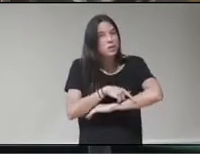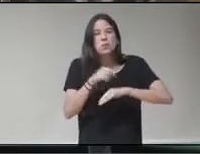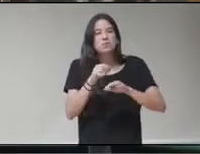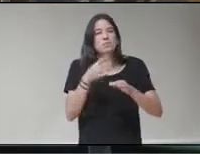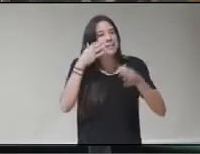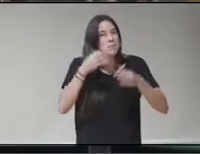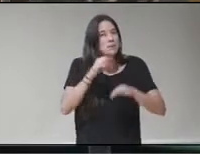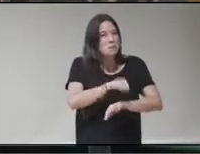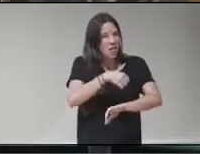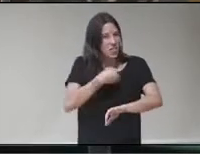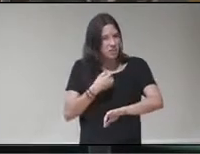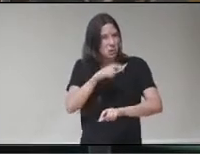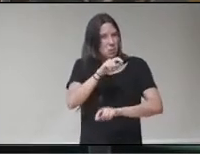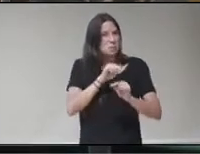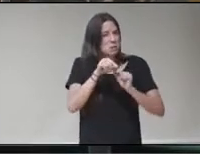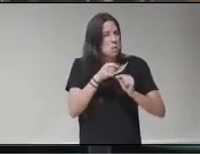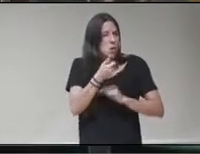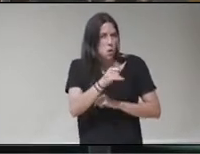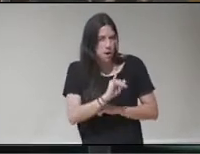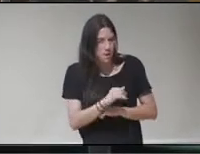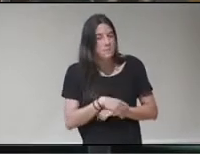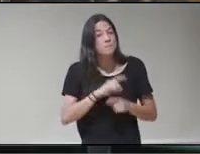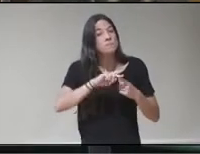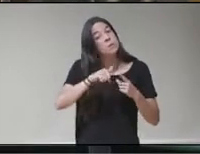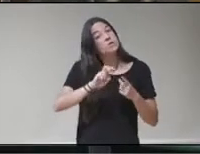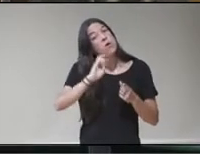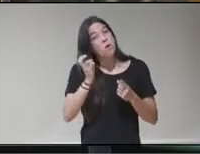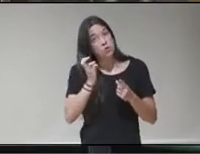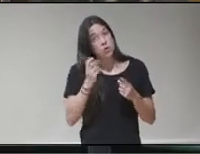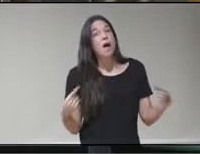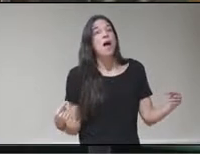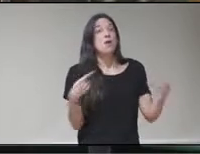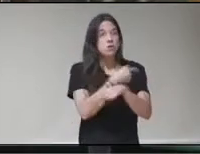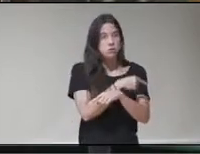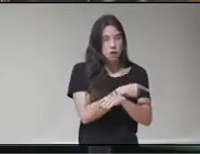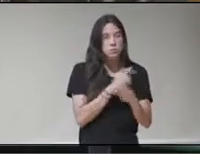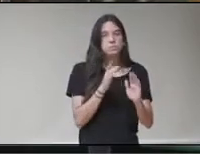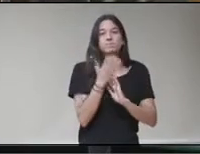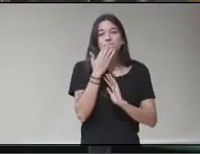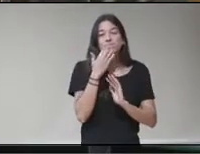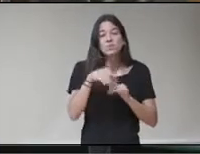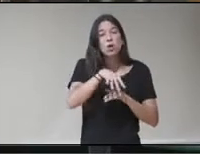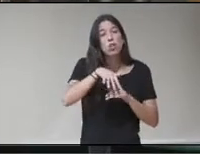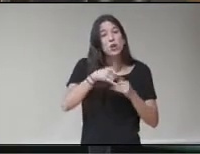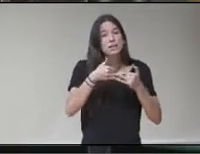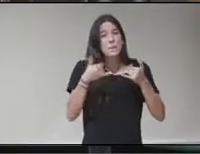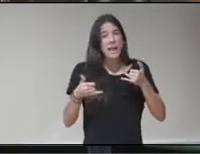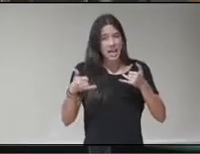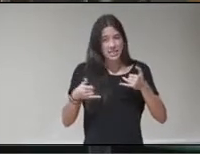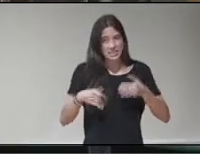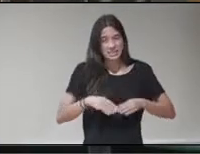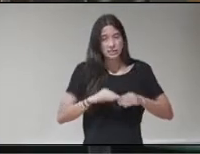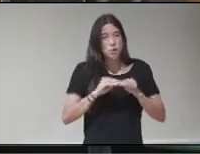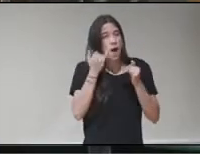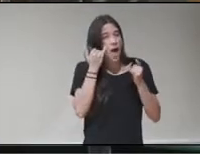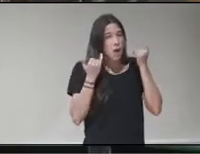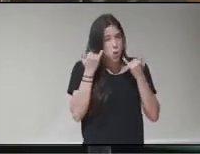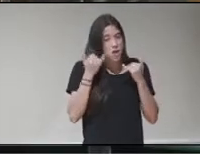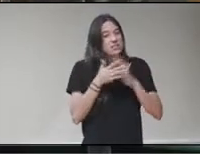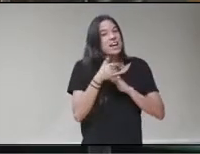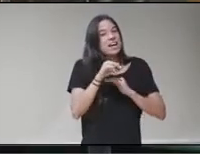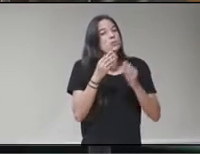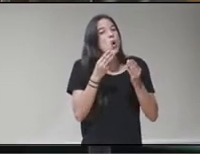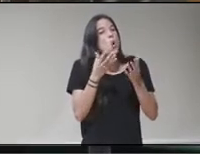desiertas. Luego tenemos pues, el extremo opuesto. El extremo opuesto son los pliegues. Los pliegues están húmedos, hay un poquito de sudor, por lo tanto